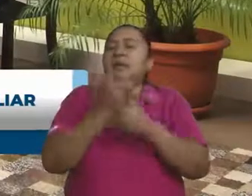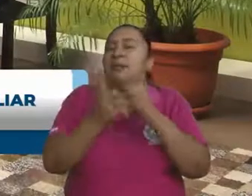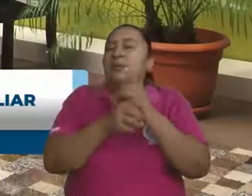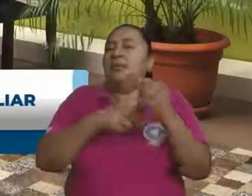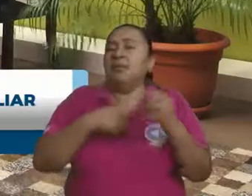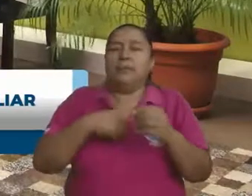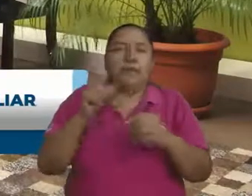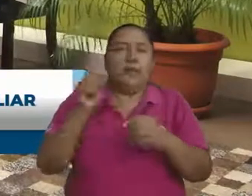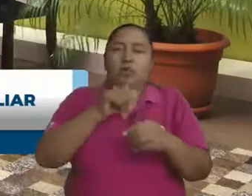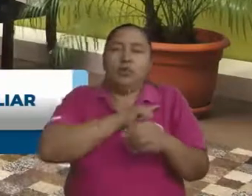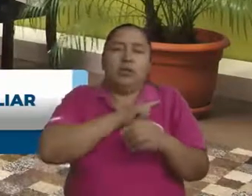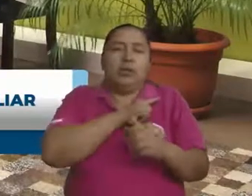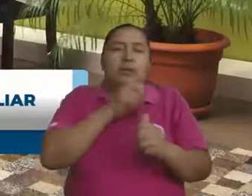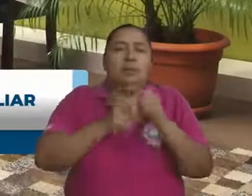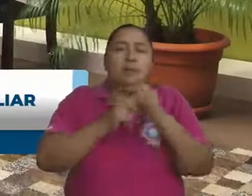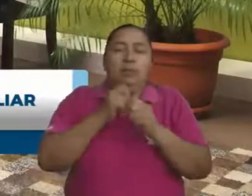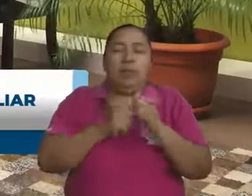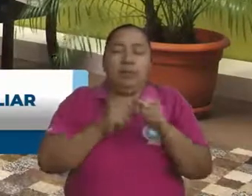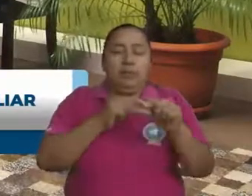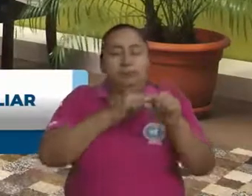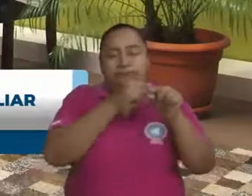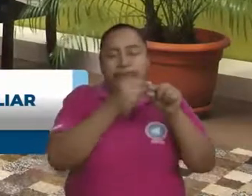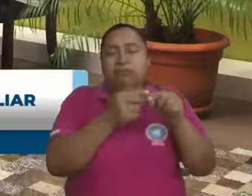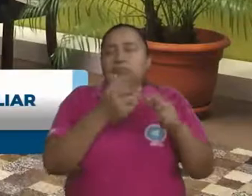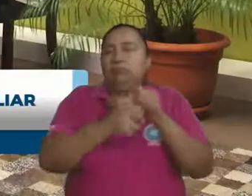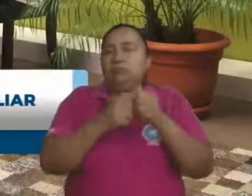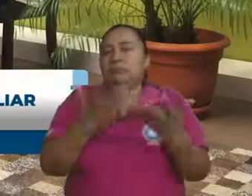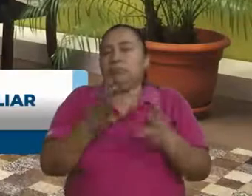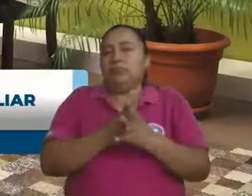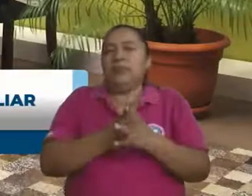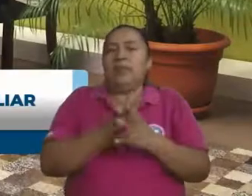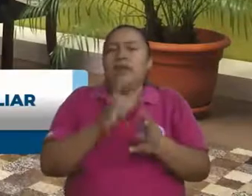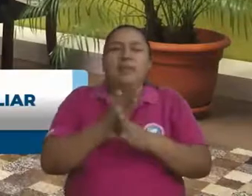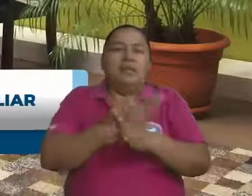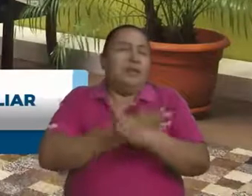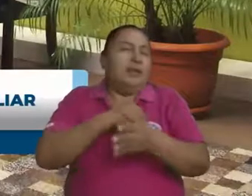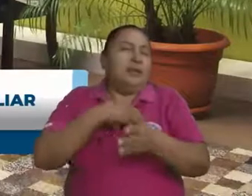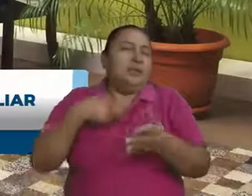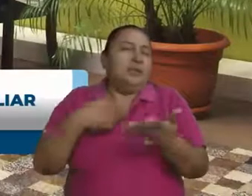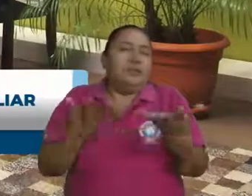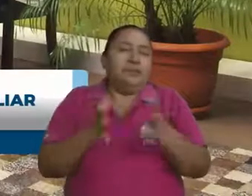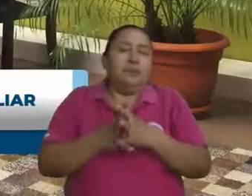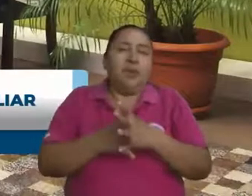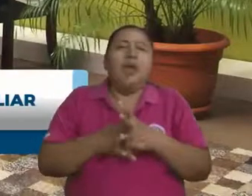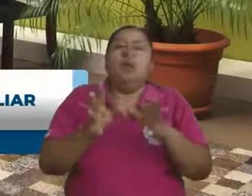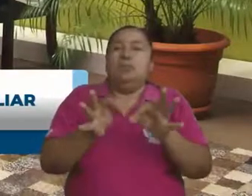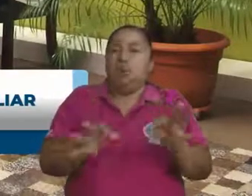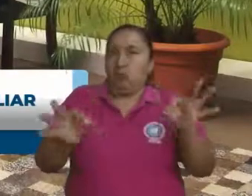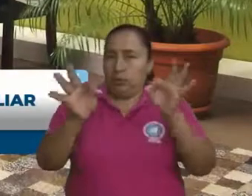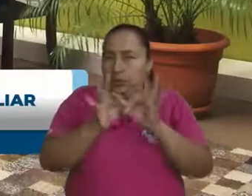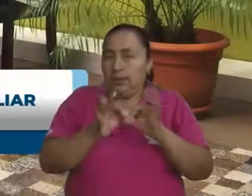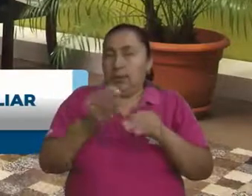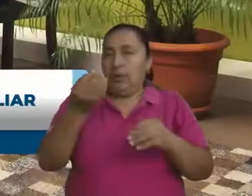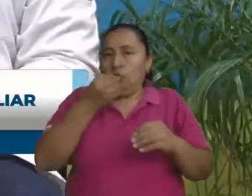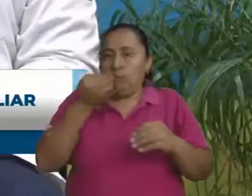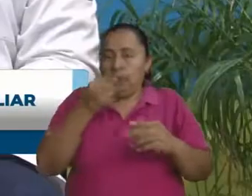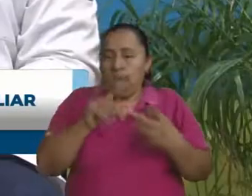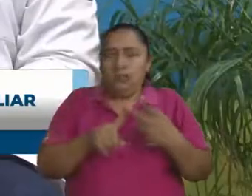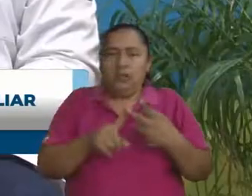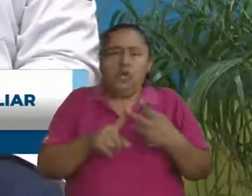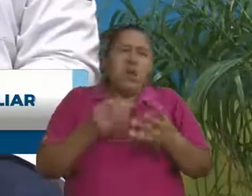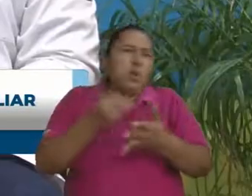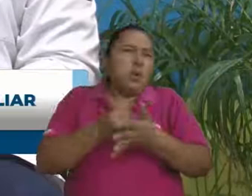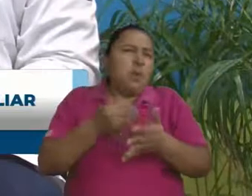para no presentar trastorno en la vesícula biliar? Bueno, importante la alimentación, tratar de consumir